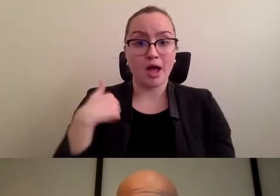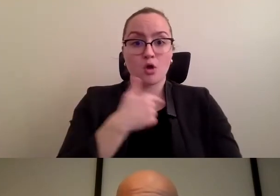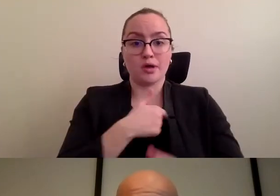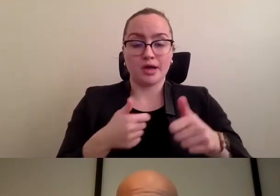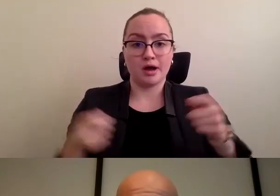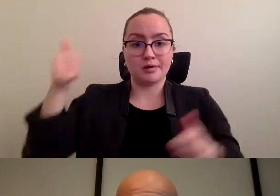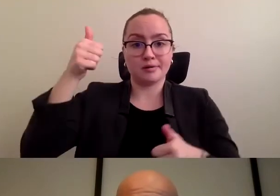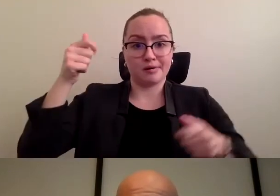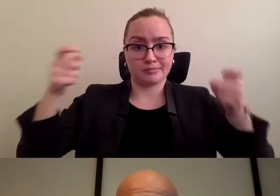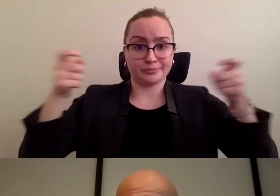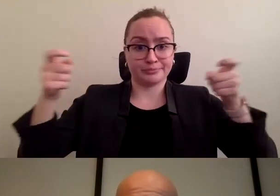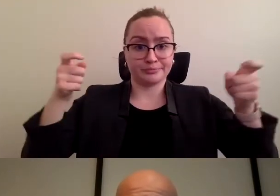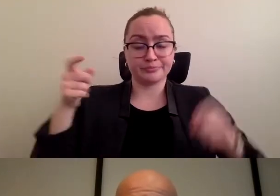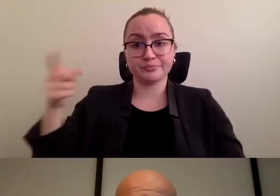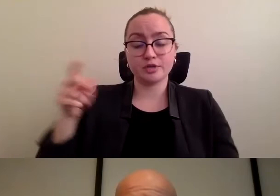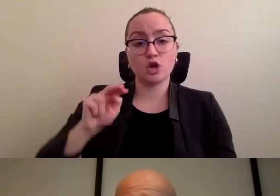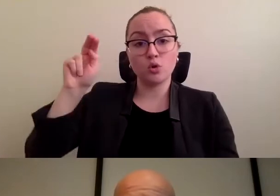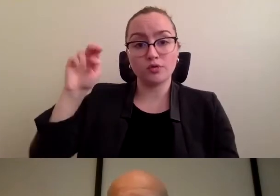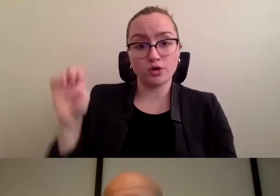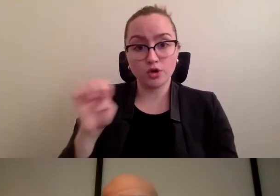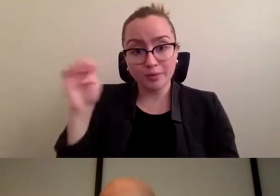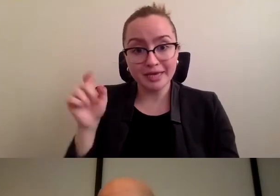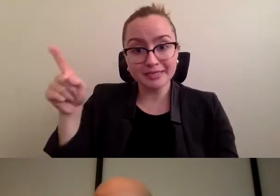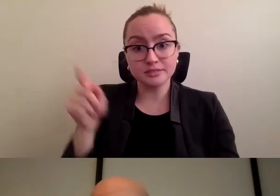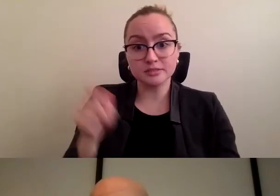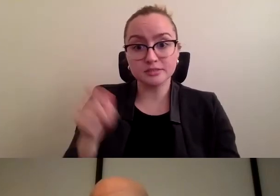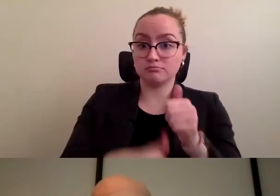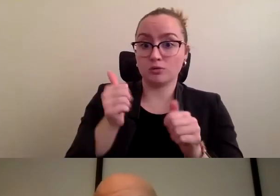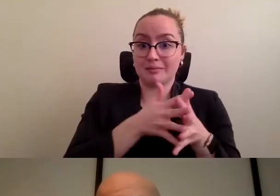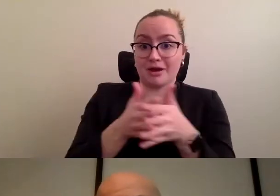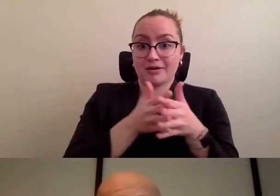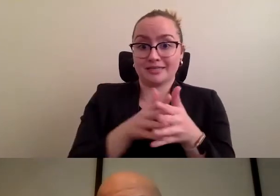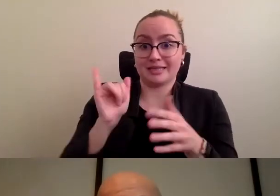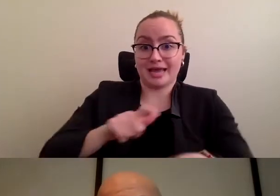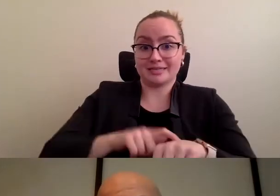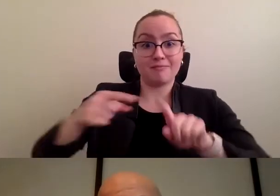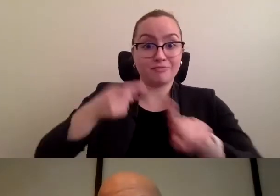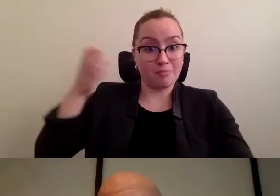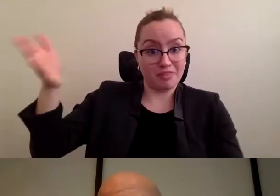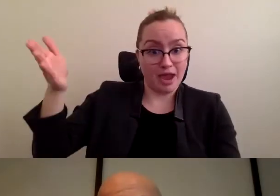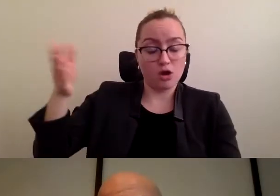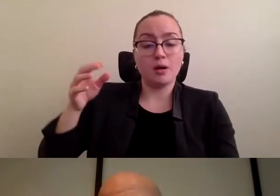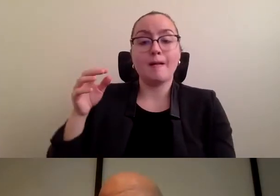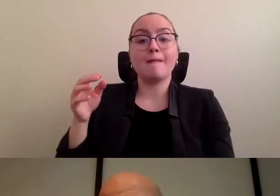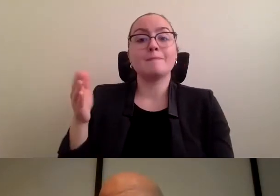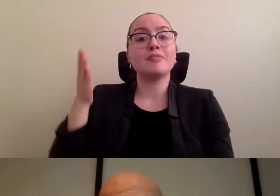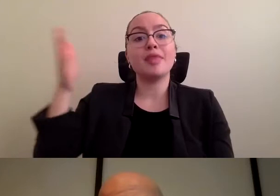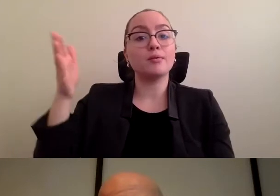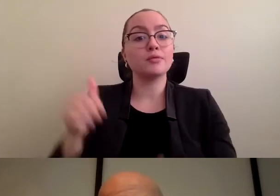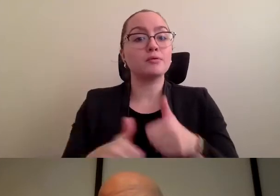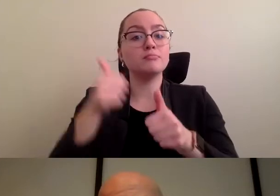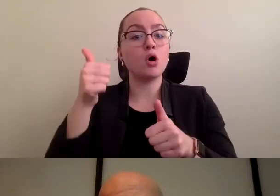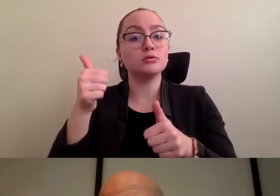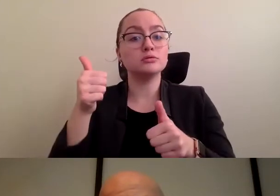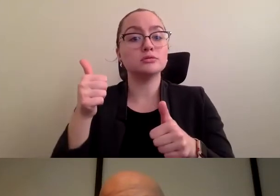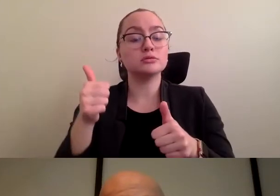victoria una victoria nórdica, y eso se refiere al hecho de que querían más